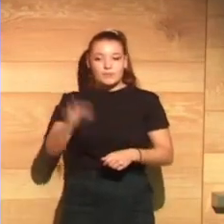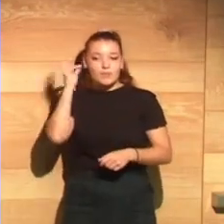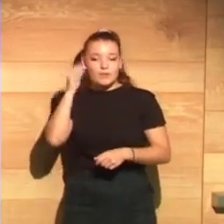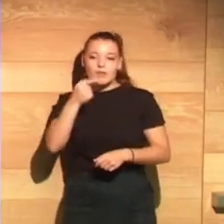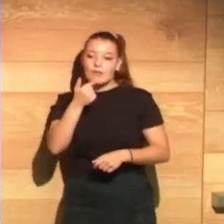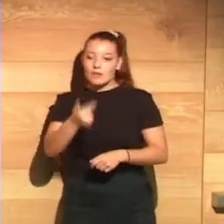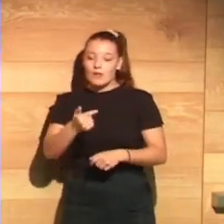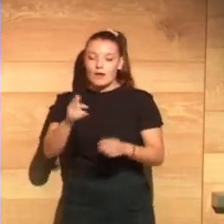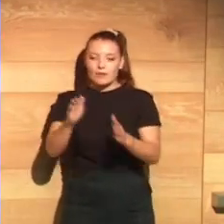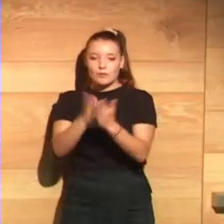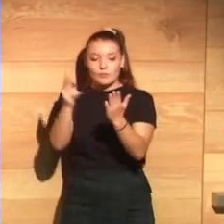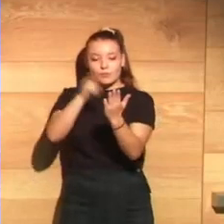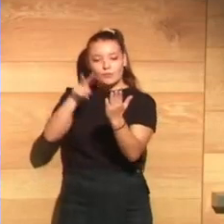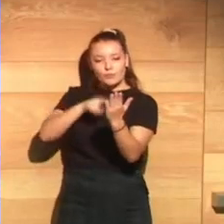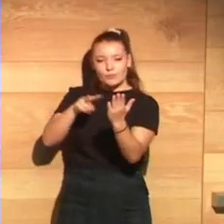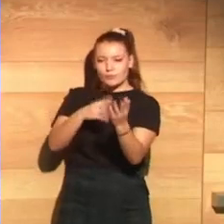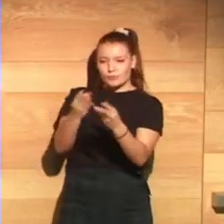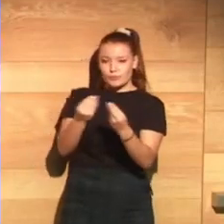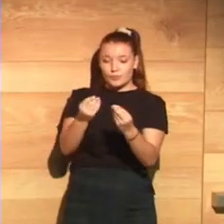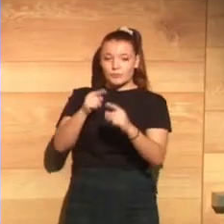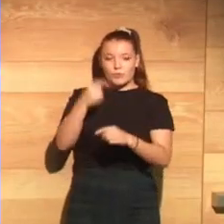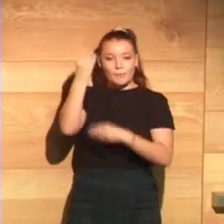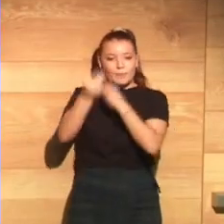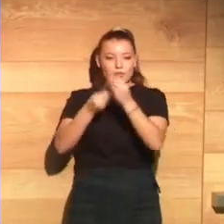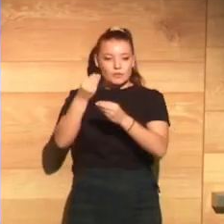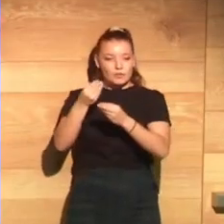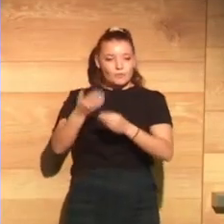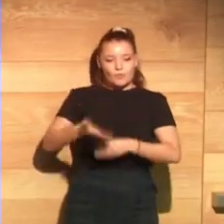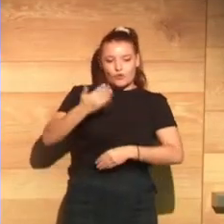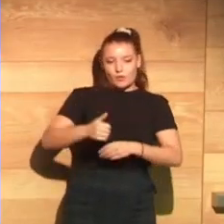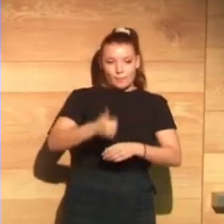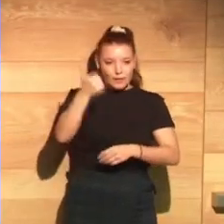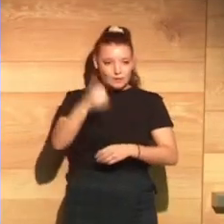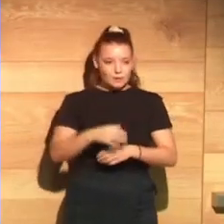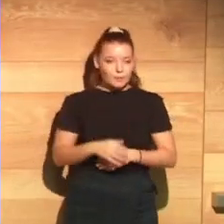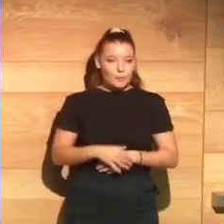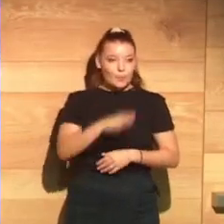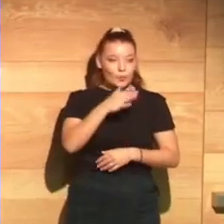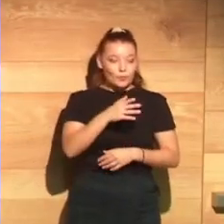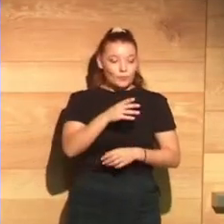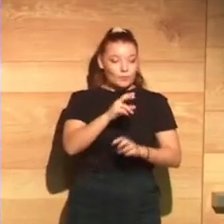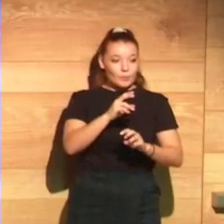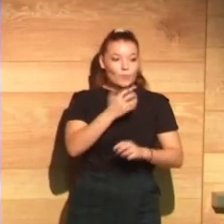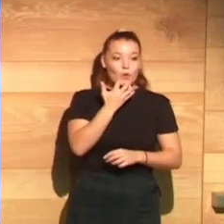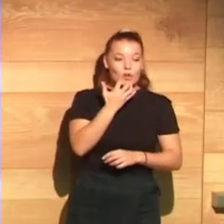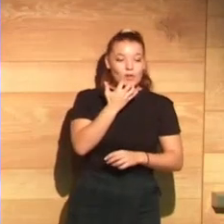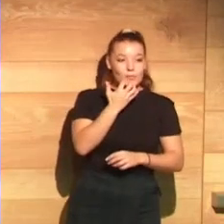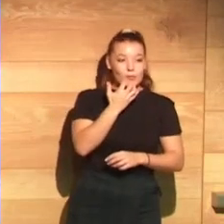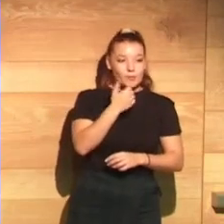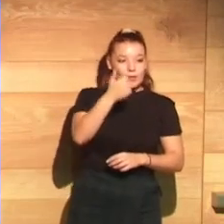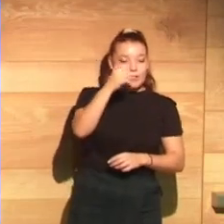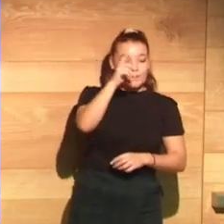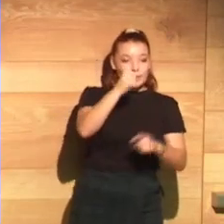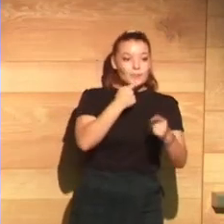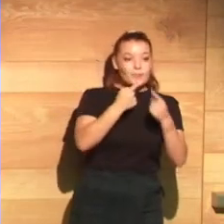incluso escribía. Pero a mí me parece que va mucho más allá, porque cuando me has dicho lo del marido, ella tenía mucha necesidad